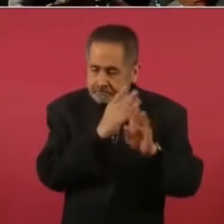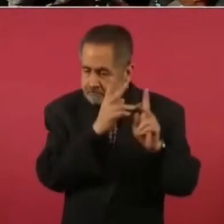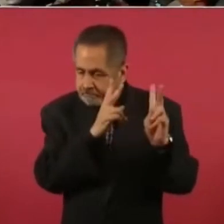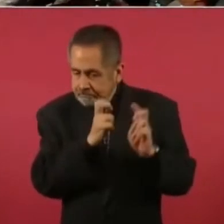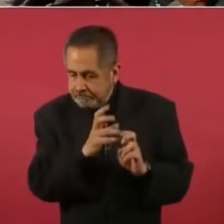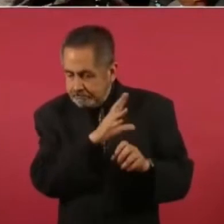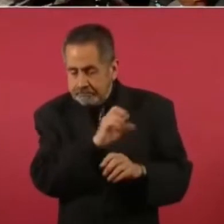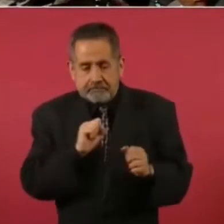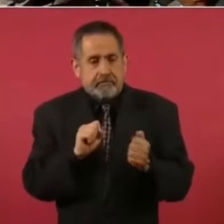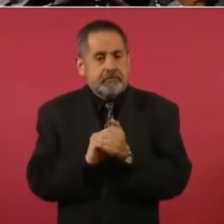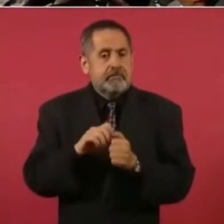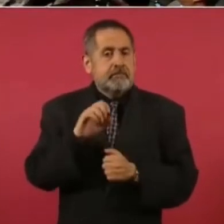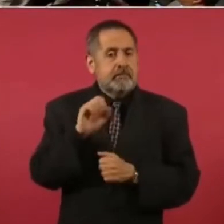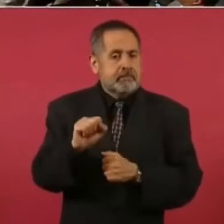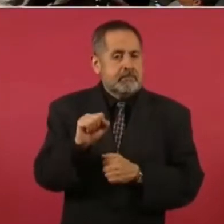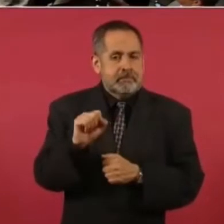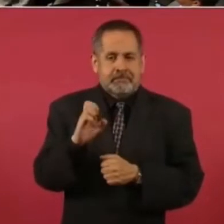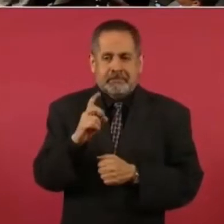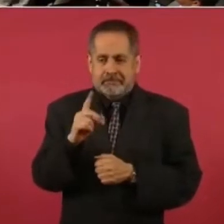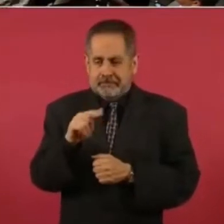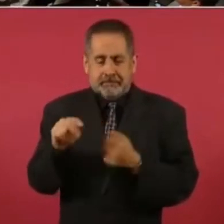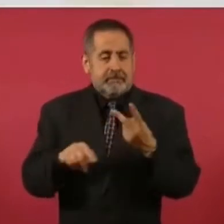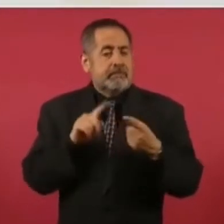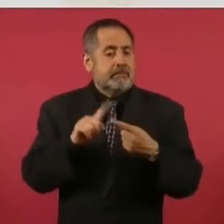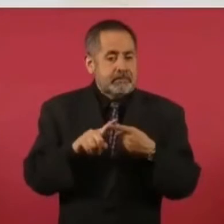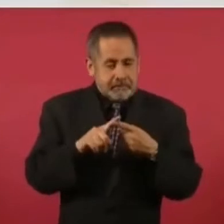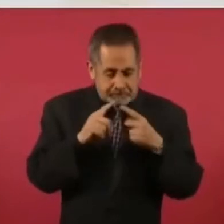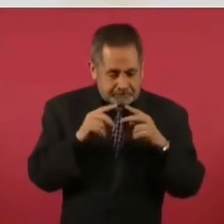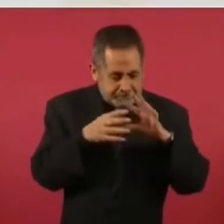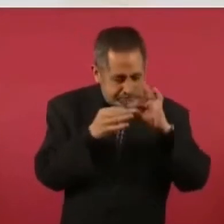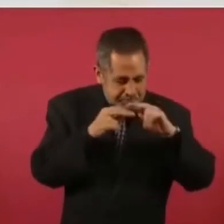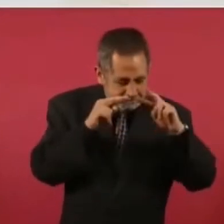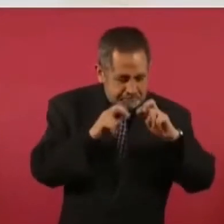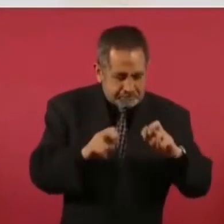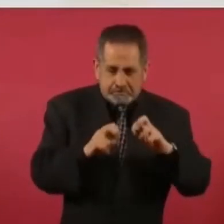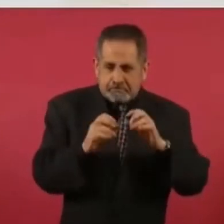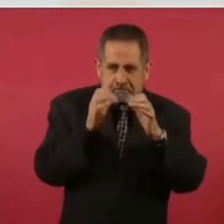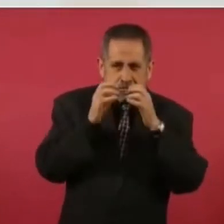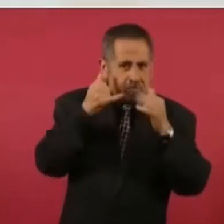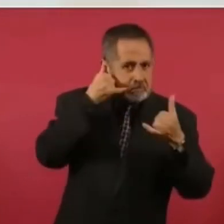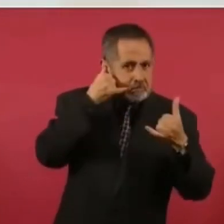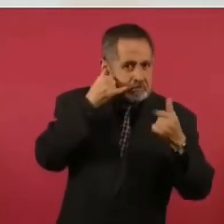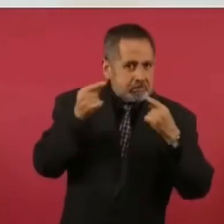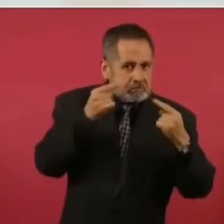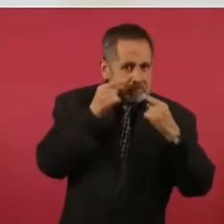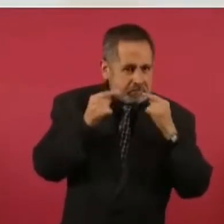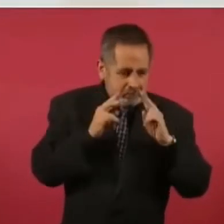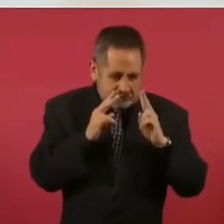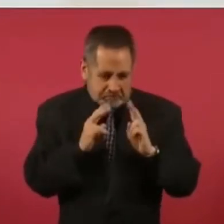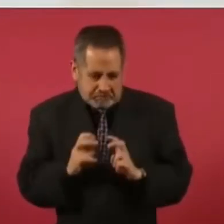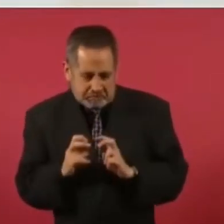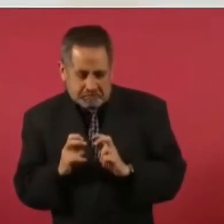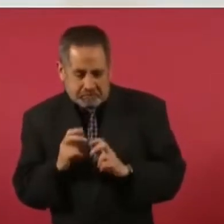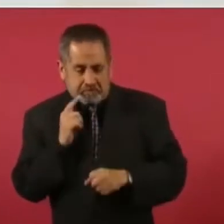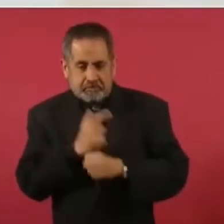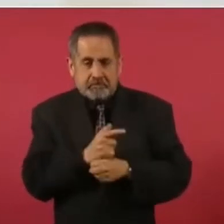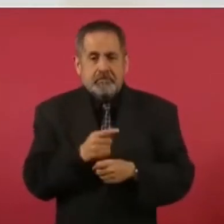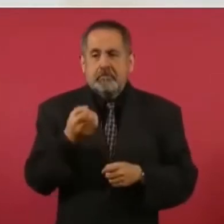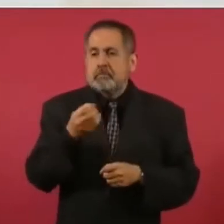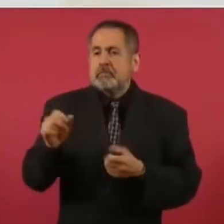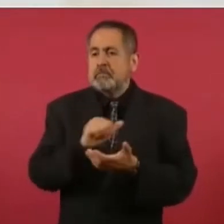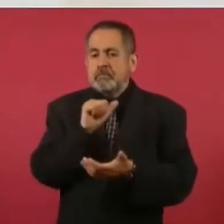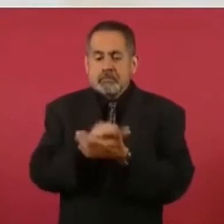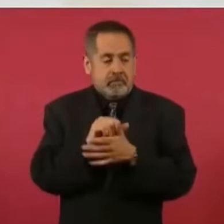de la Secretaría de la Defensa Nacional en los mensajes, el análisis de las conversaciones telefónicas, las órdenes de aprehensión,